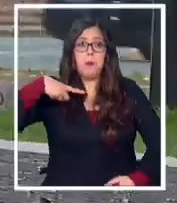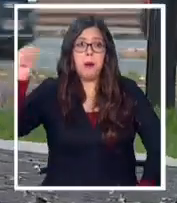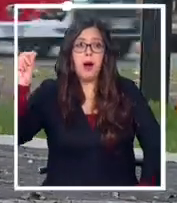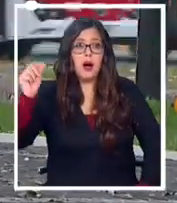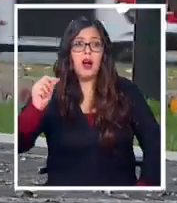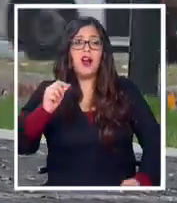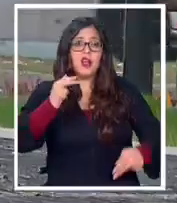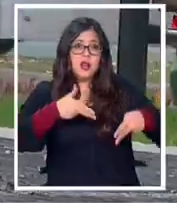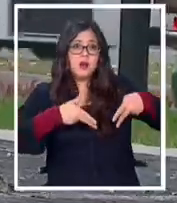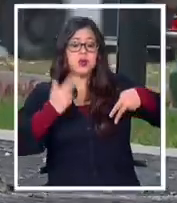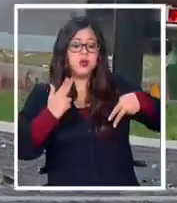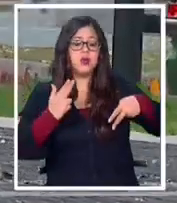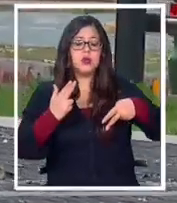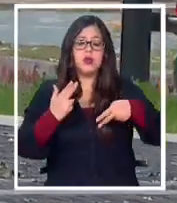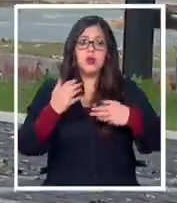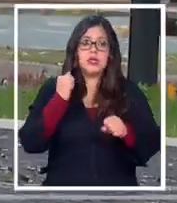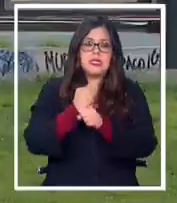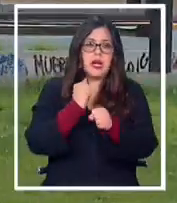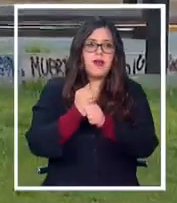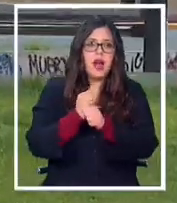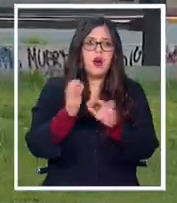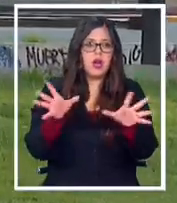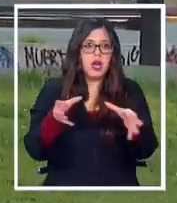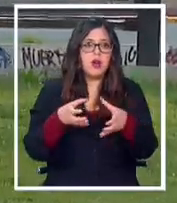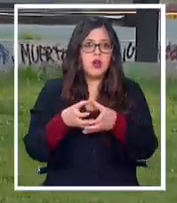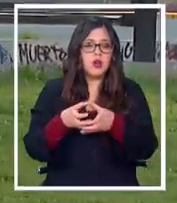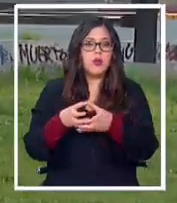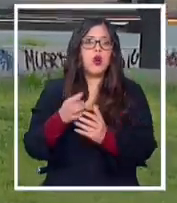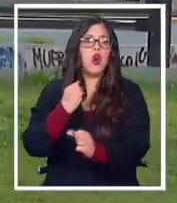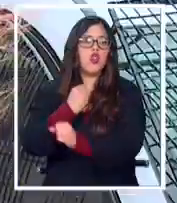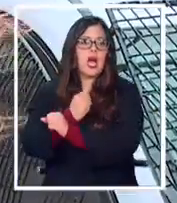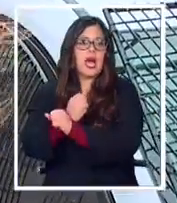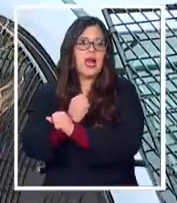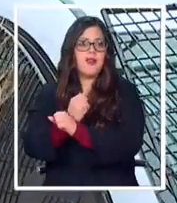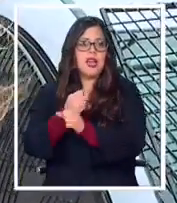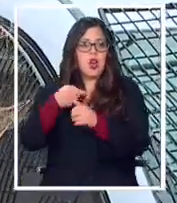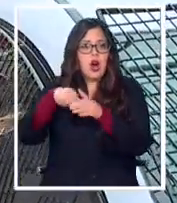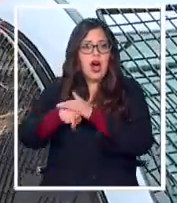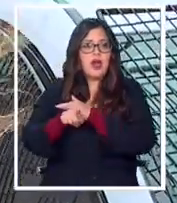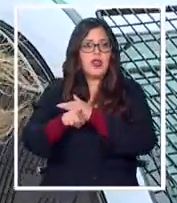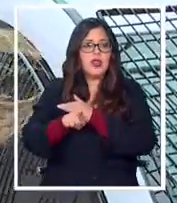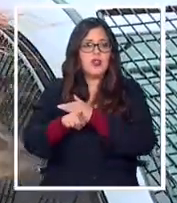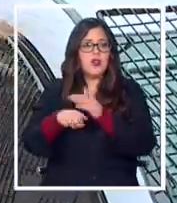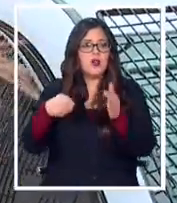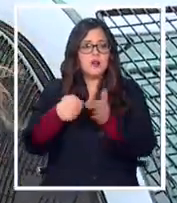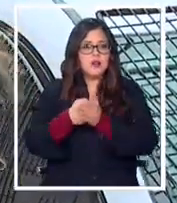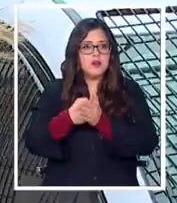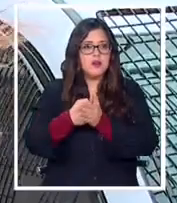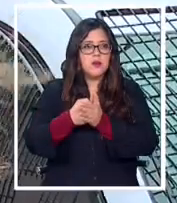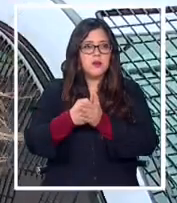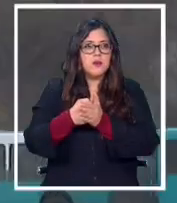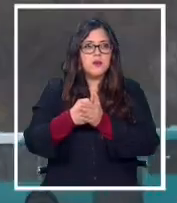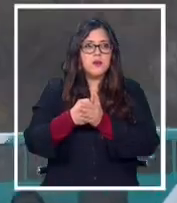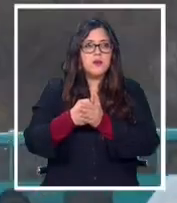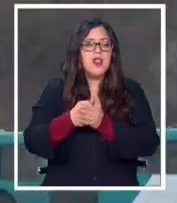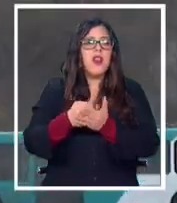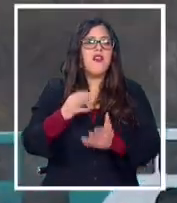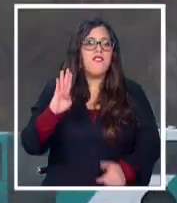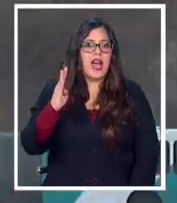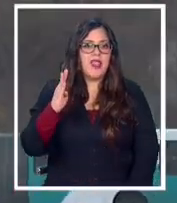disparo generó un intenso operativo por parte de la unidad policial que se encuentra al interior de la estación Baquedano. Se dio